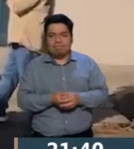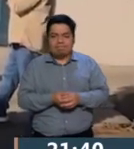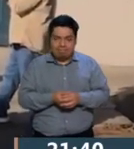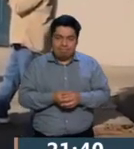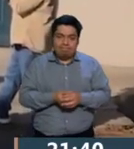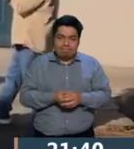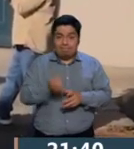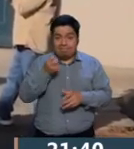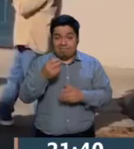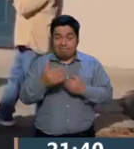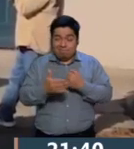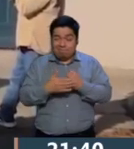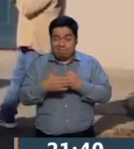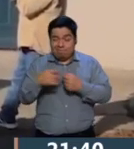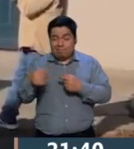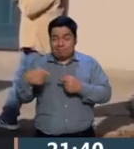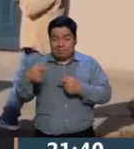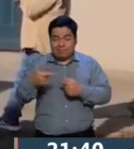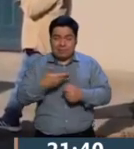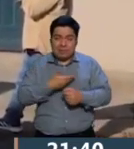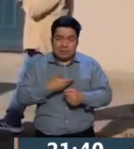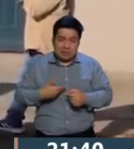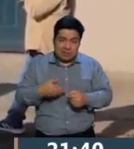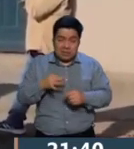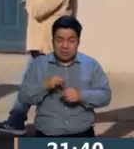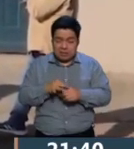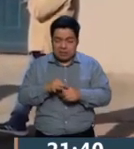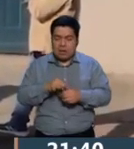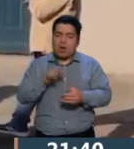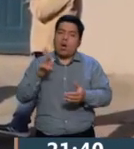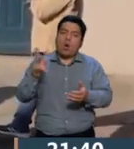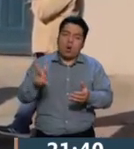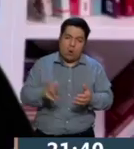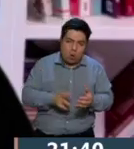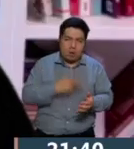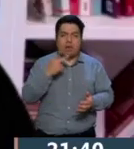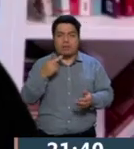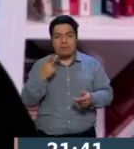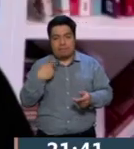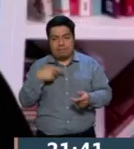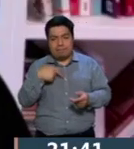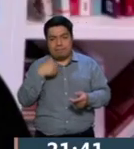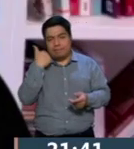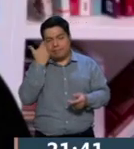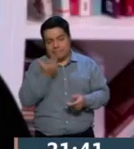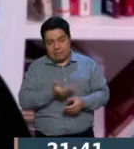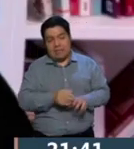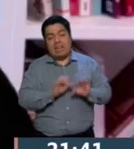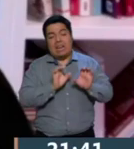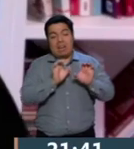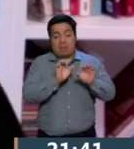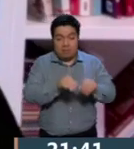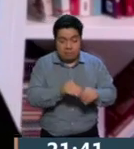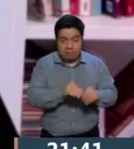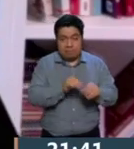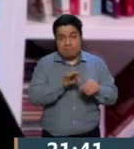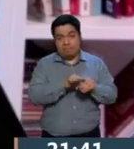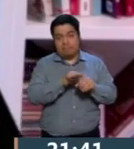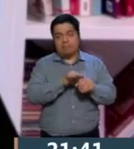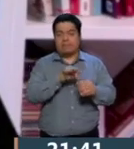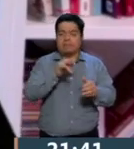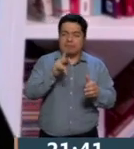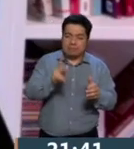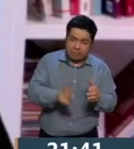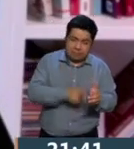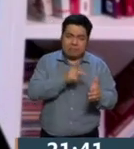que en las siguientes elecciones otra vez la persona que quiere votar, aunque ya tenga la credencial, tiene que volver